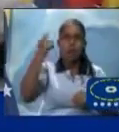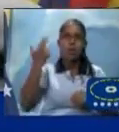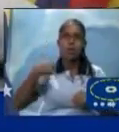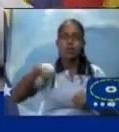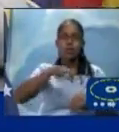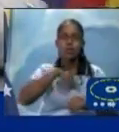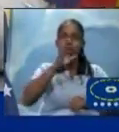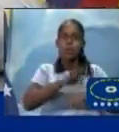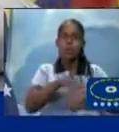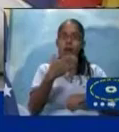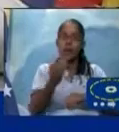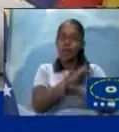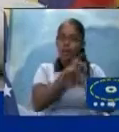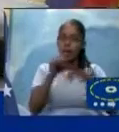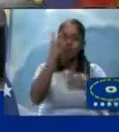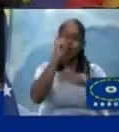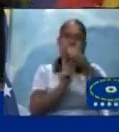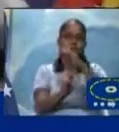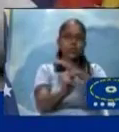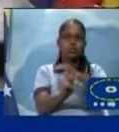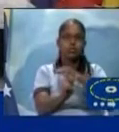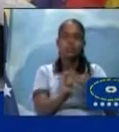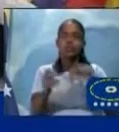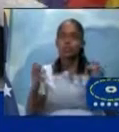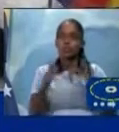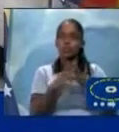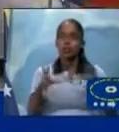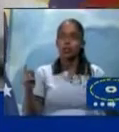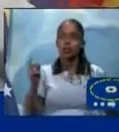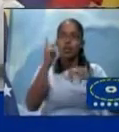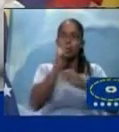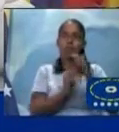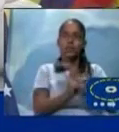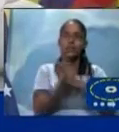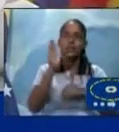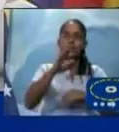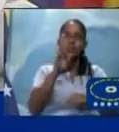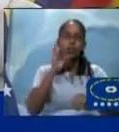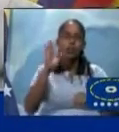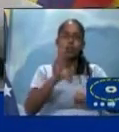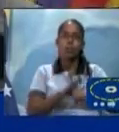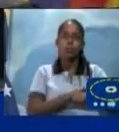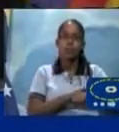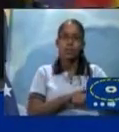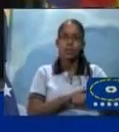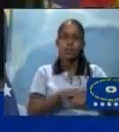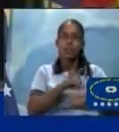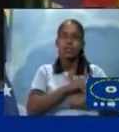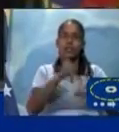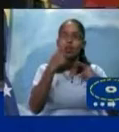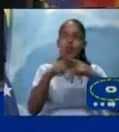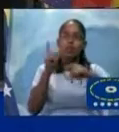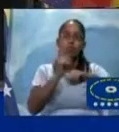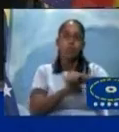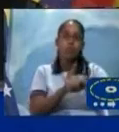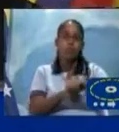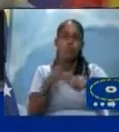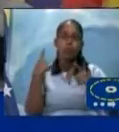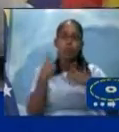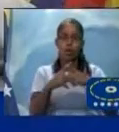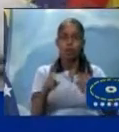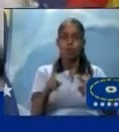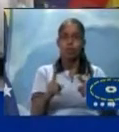nosotros, porque ya las profecías, todas las profecías están cumplidas. De un momento a